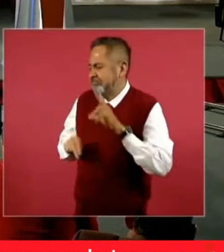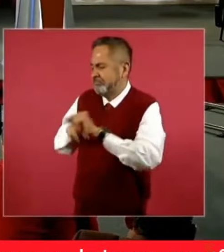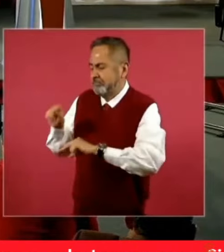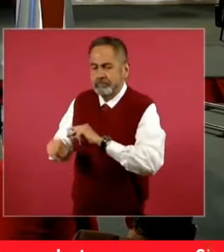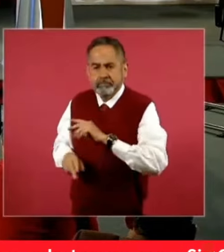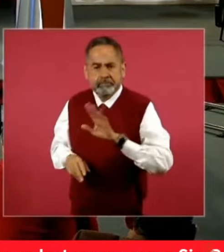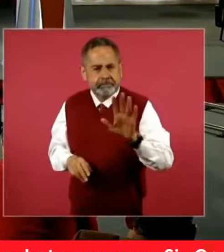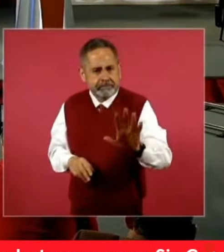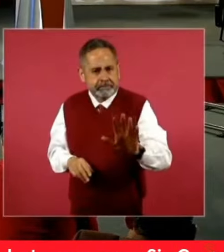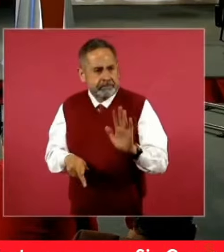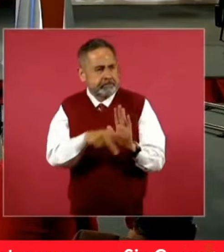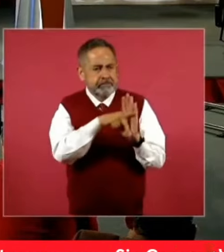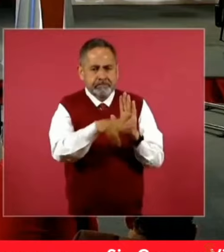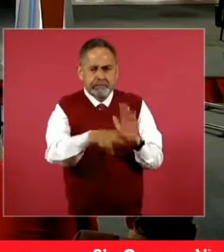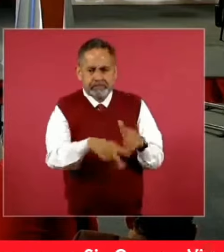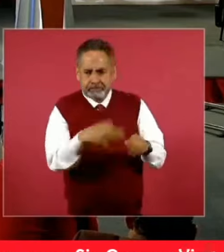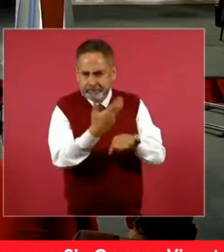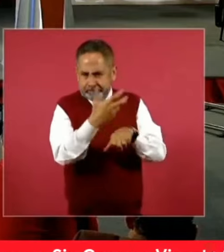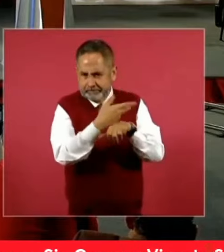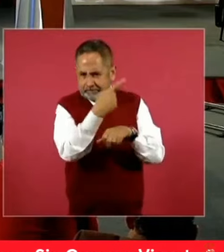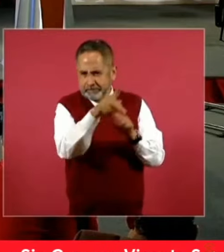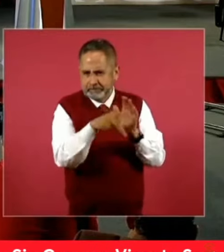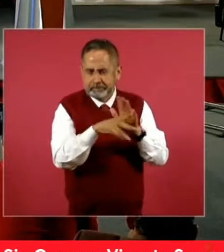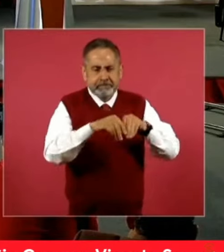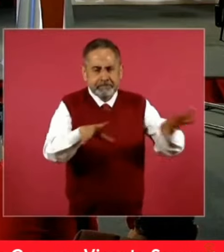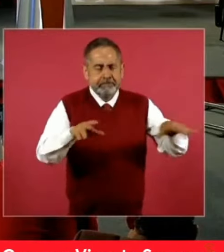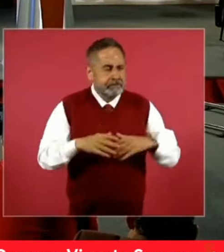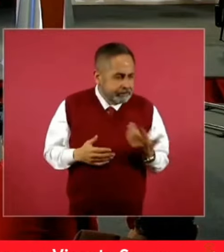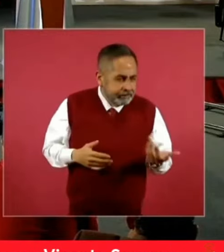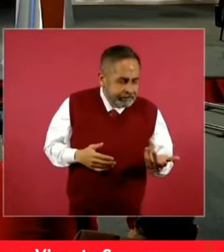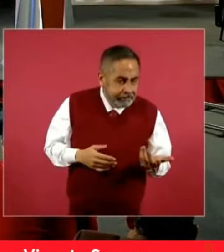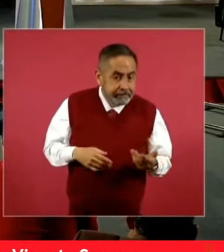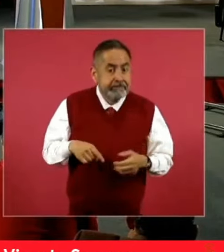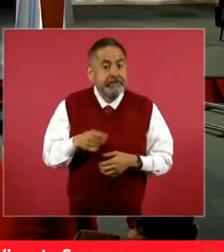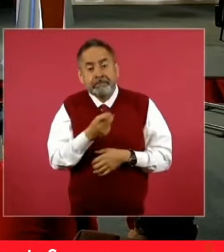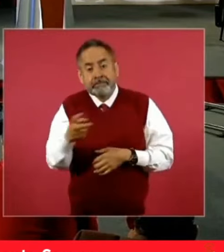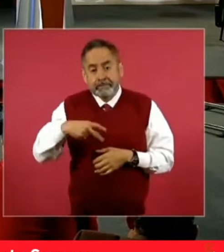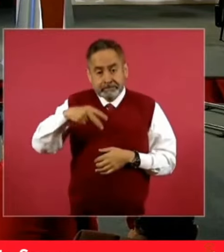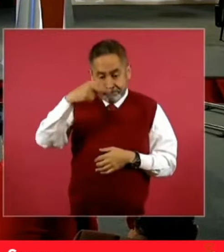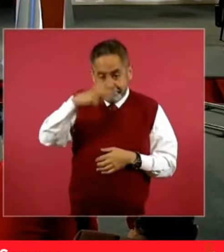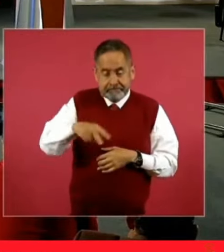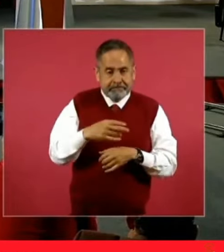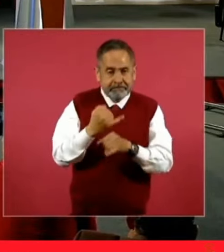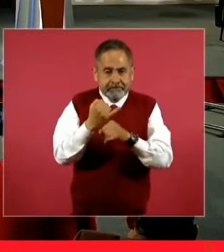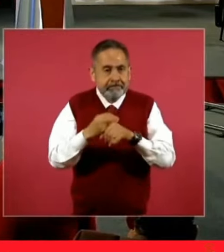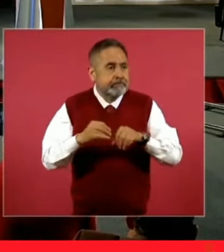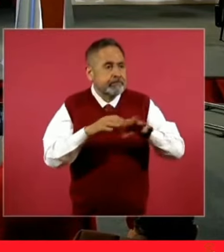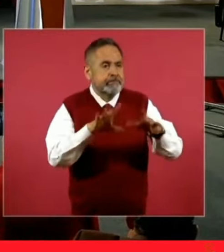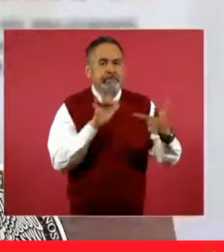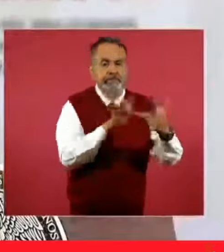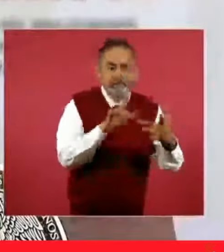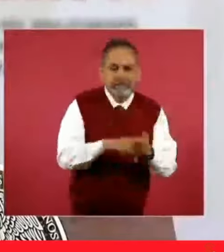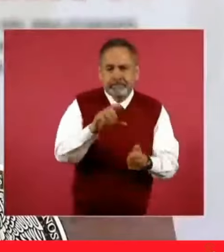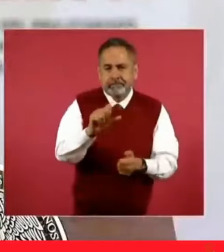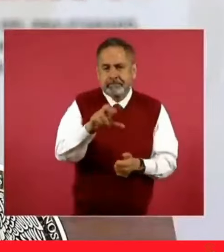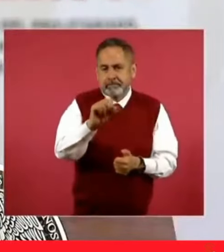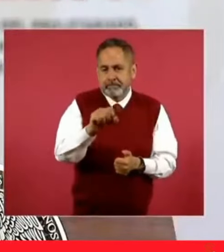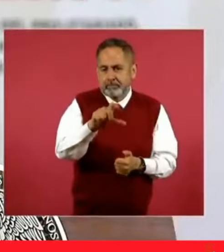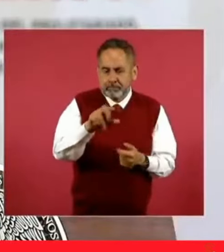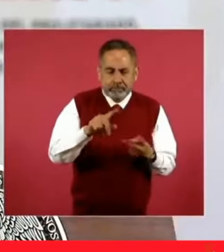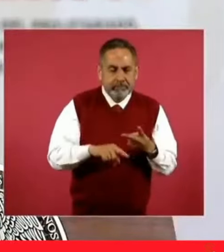estadounidense, The Wall Street Journal, de inmediato medios de comunicación y periodistas en redes sociales como Carlos Loret de Mola, Ricardo